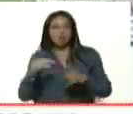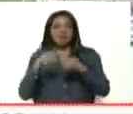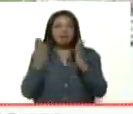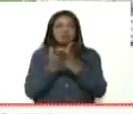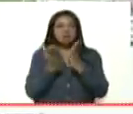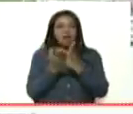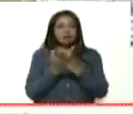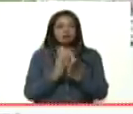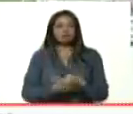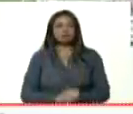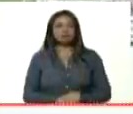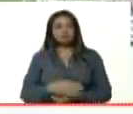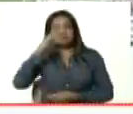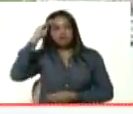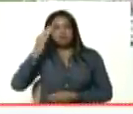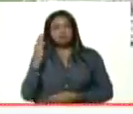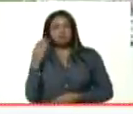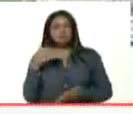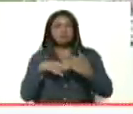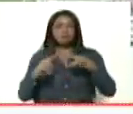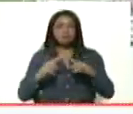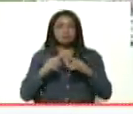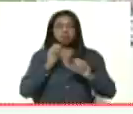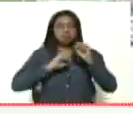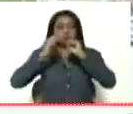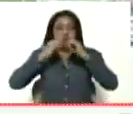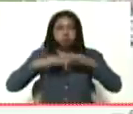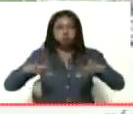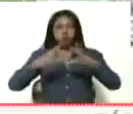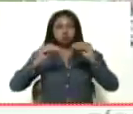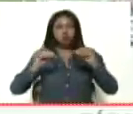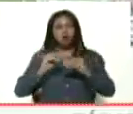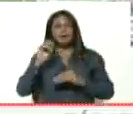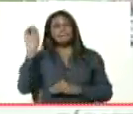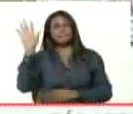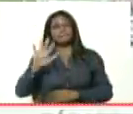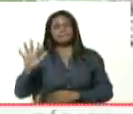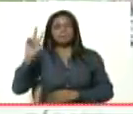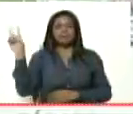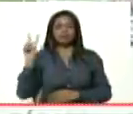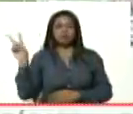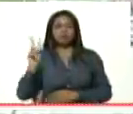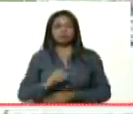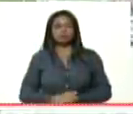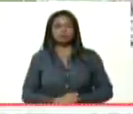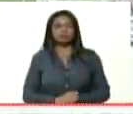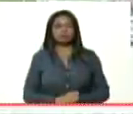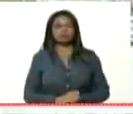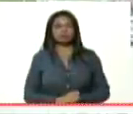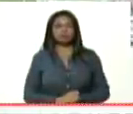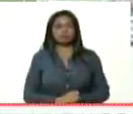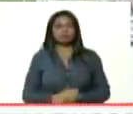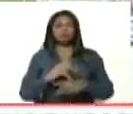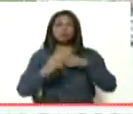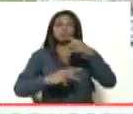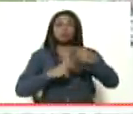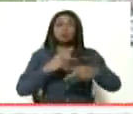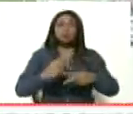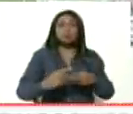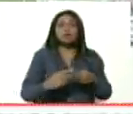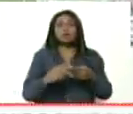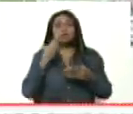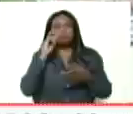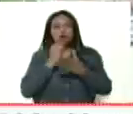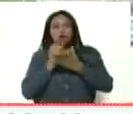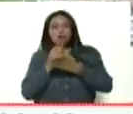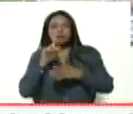estudiantes, la milicia, se encuentran desplegados por todo el territorio nacional en este proceso de